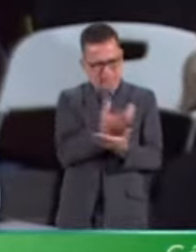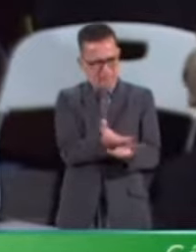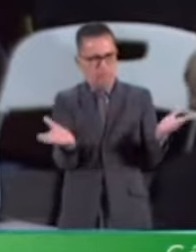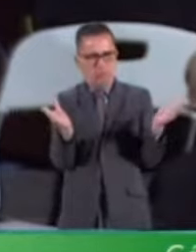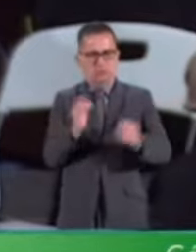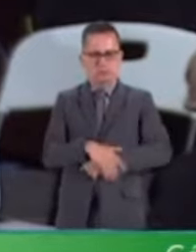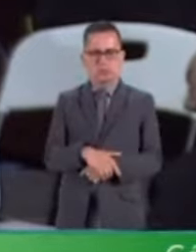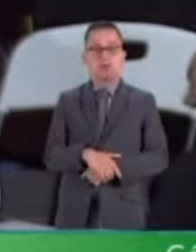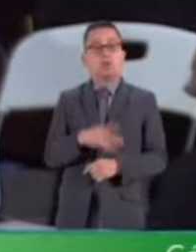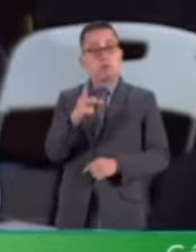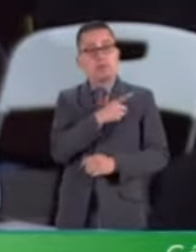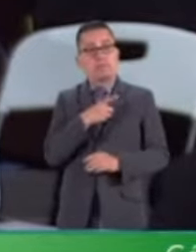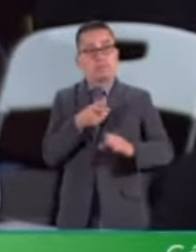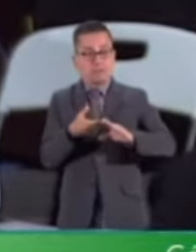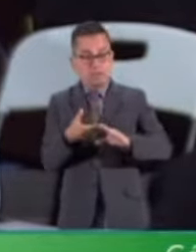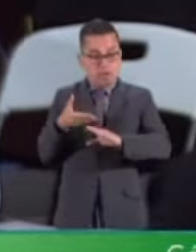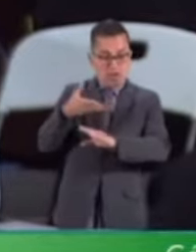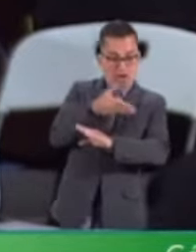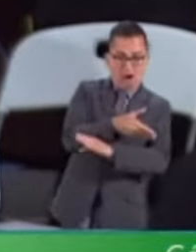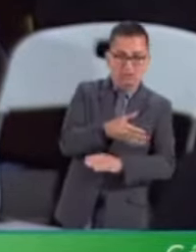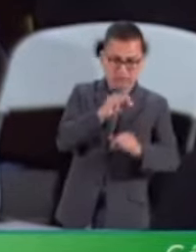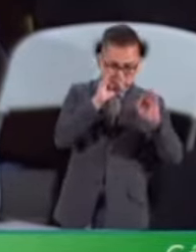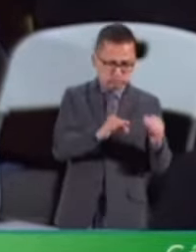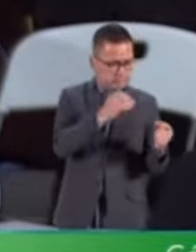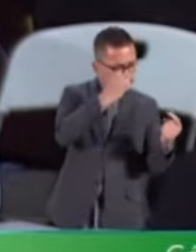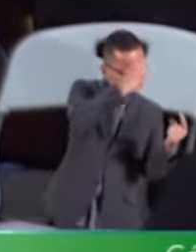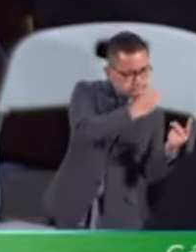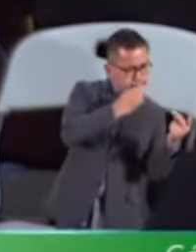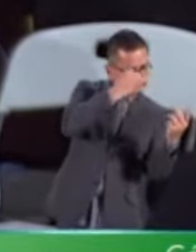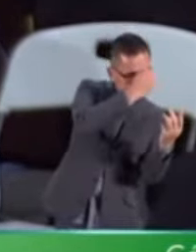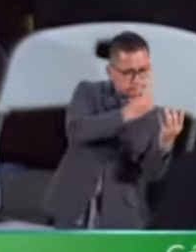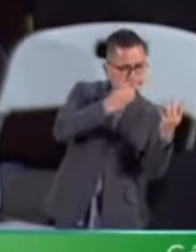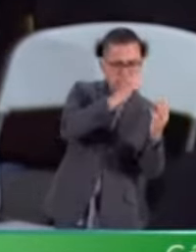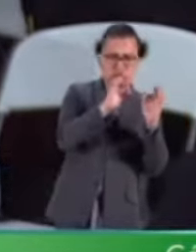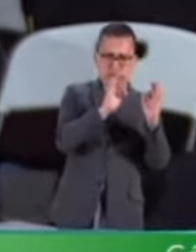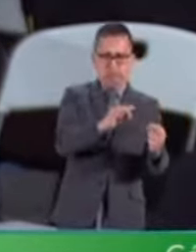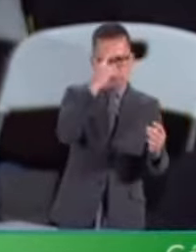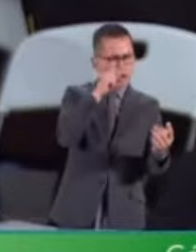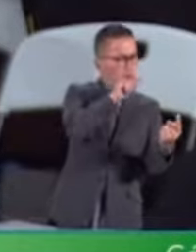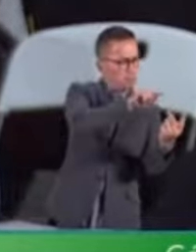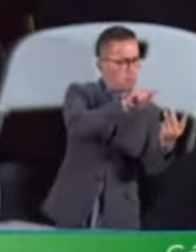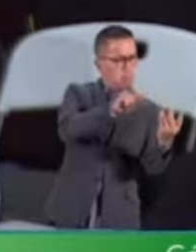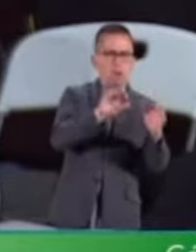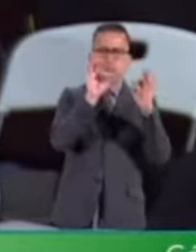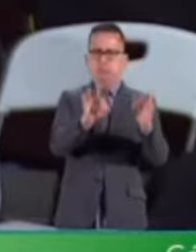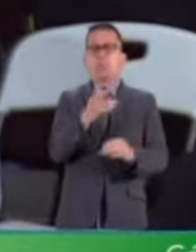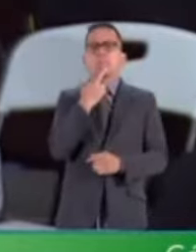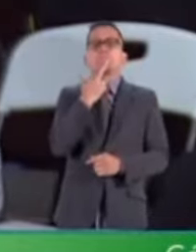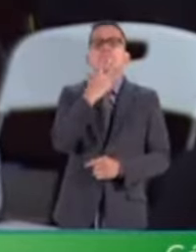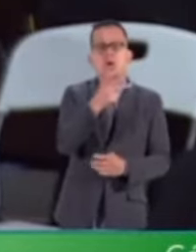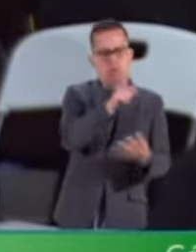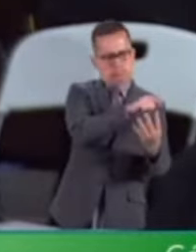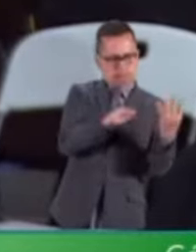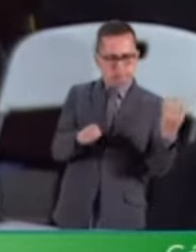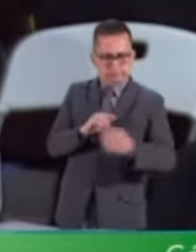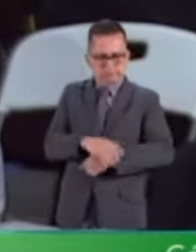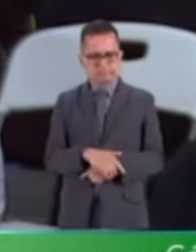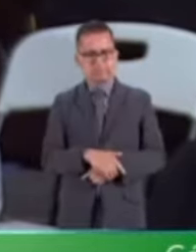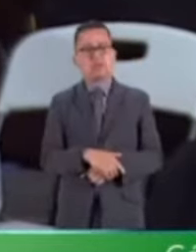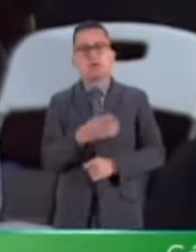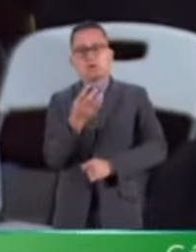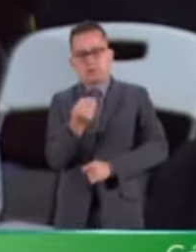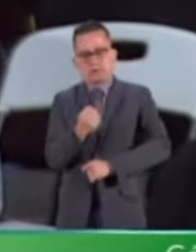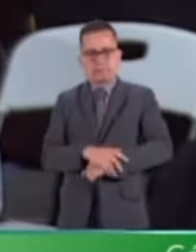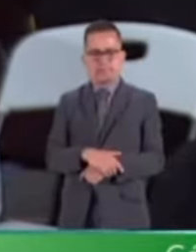la evaluación previa y rigurosa de la idoneidad inducirá a los mejores candidatos. Noveno,